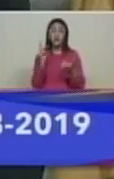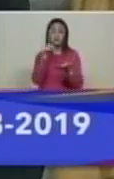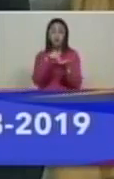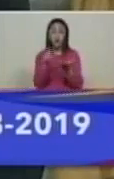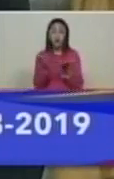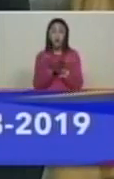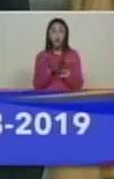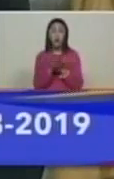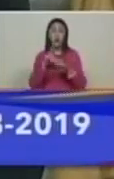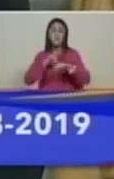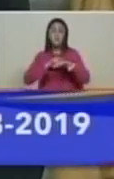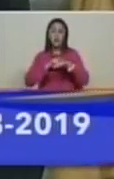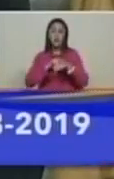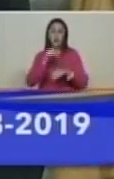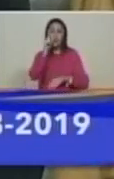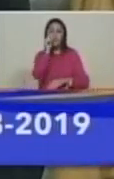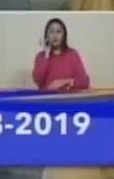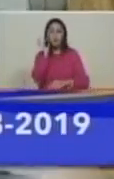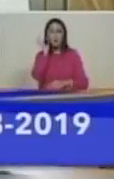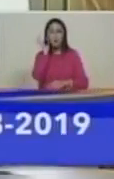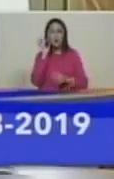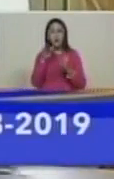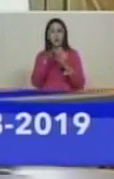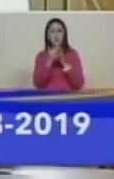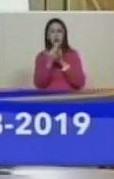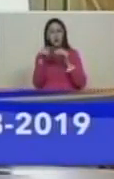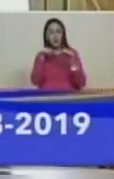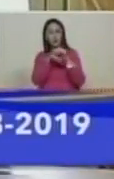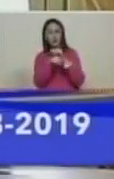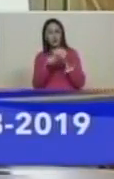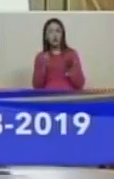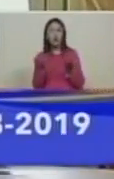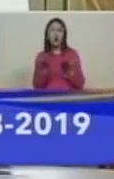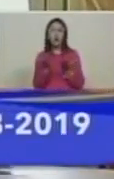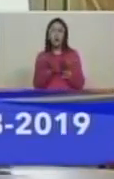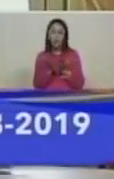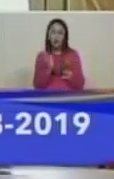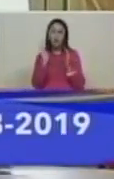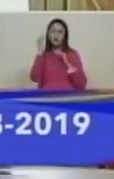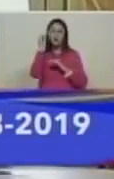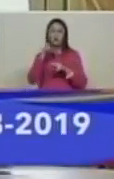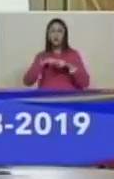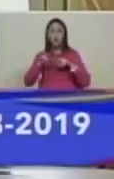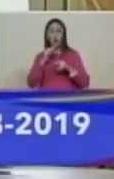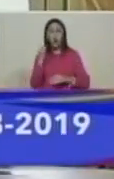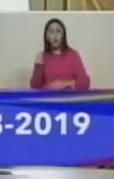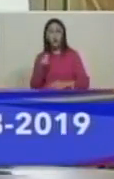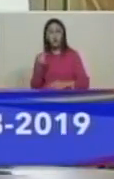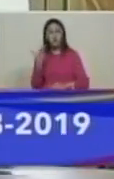escuela, médicos y médicas de barrio adentro en la escuela, atendiendo a nuestros muchachos,